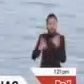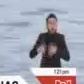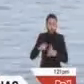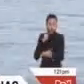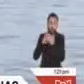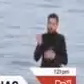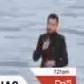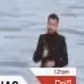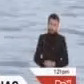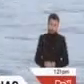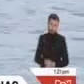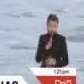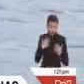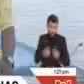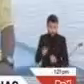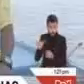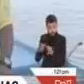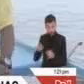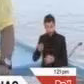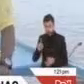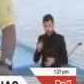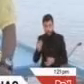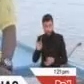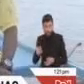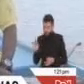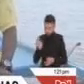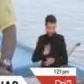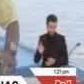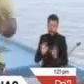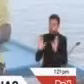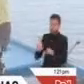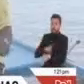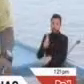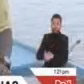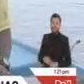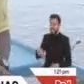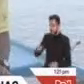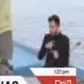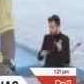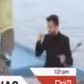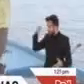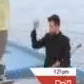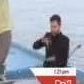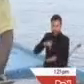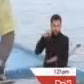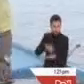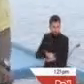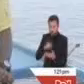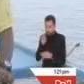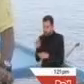ellos ni a nosotros. Todo el mundo se viene a pasear en Nuquí en esta temporada, que para ver ballenas, para estar cerca de ellas y toda la cosa,